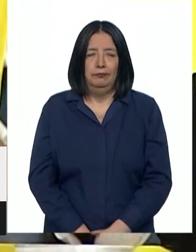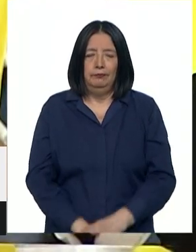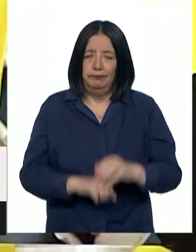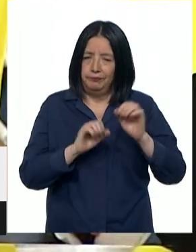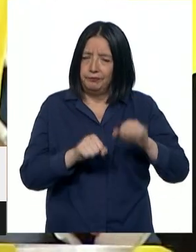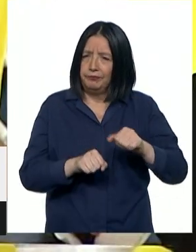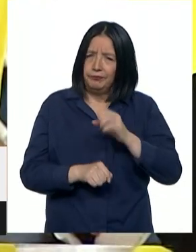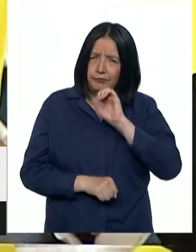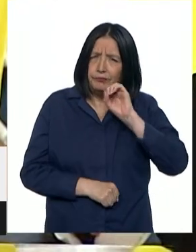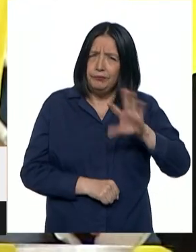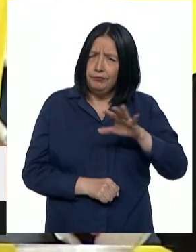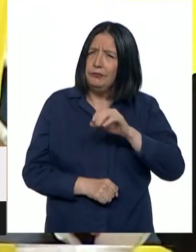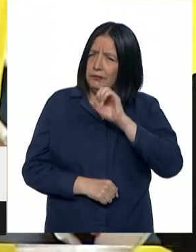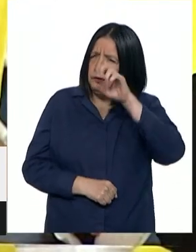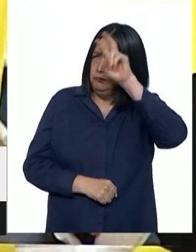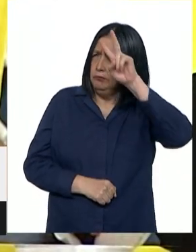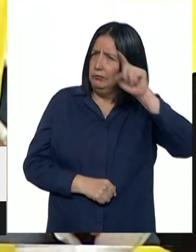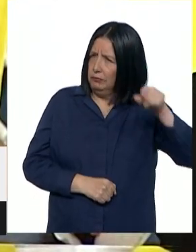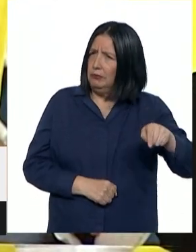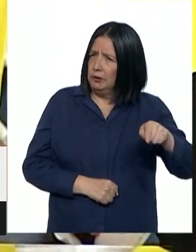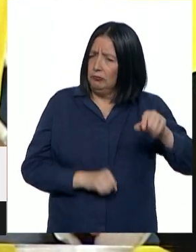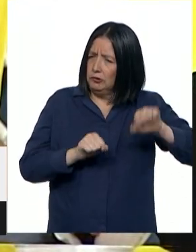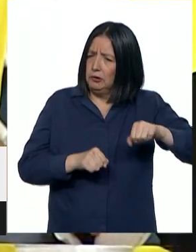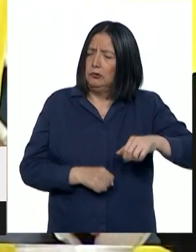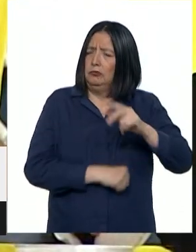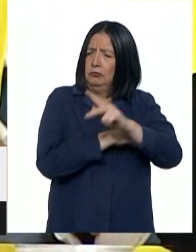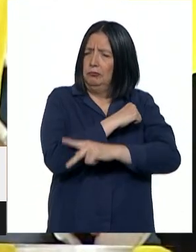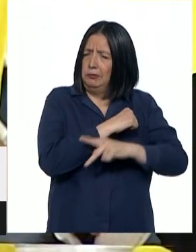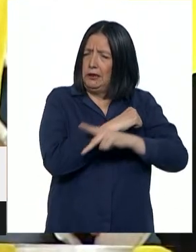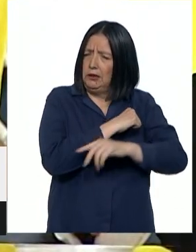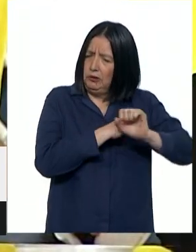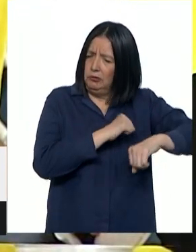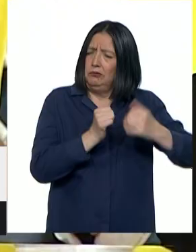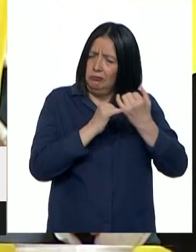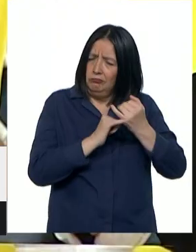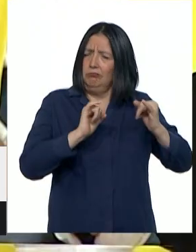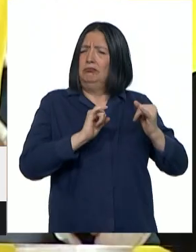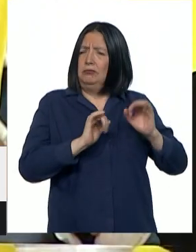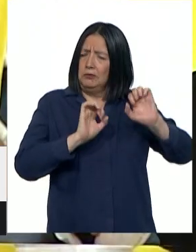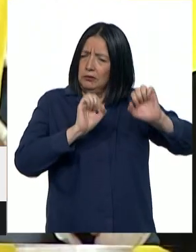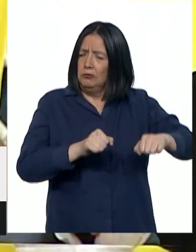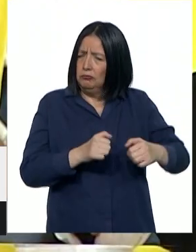decir que el Perú es un país soberano